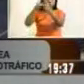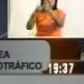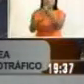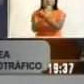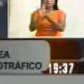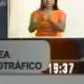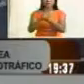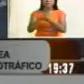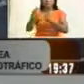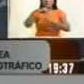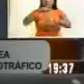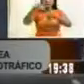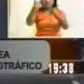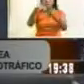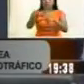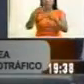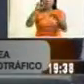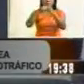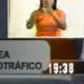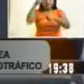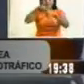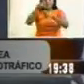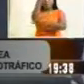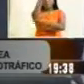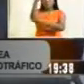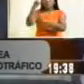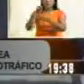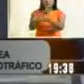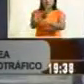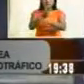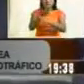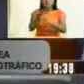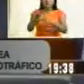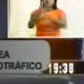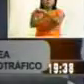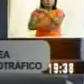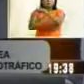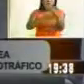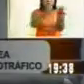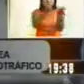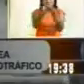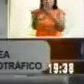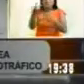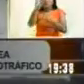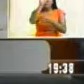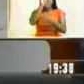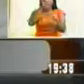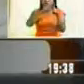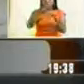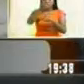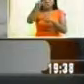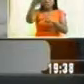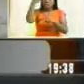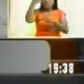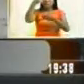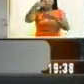ilimitado e ilegal de la madera. Tenemos robo permanente de algunos minerales. Deseo expresar el